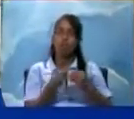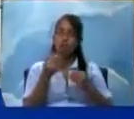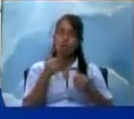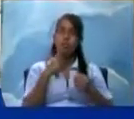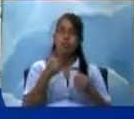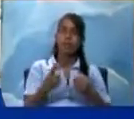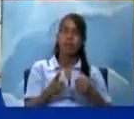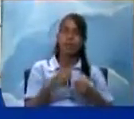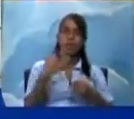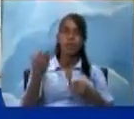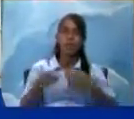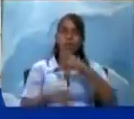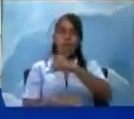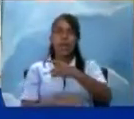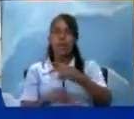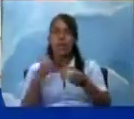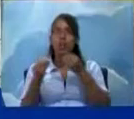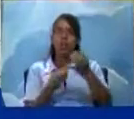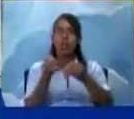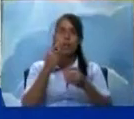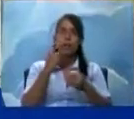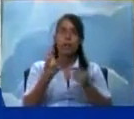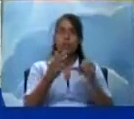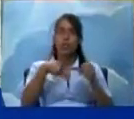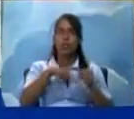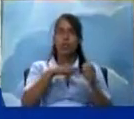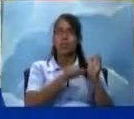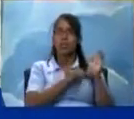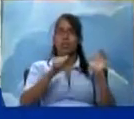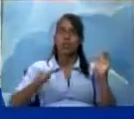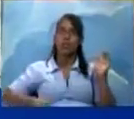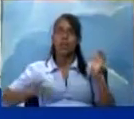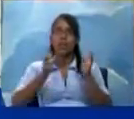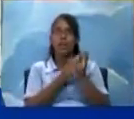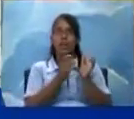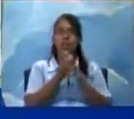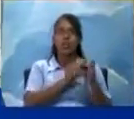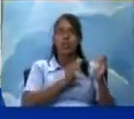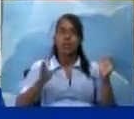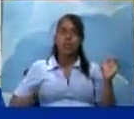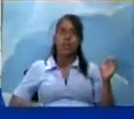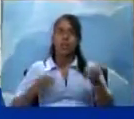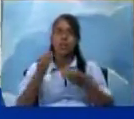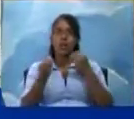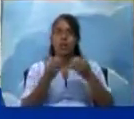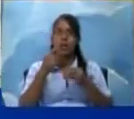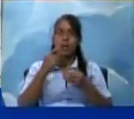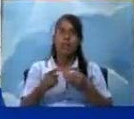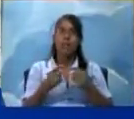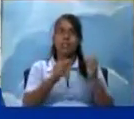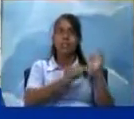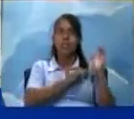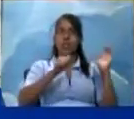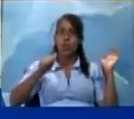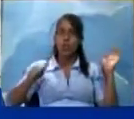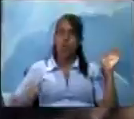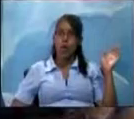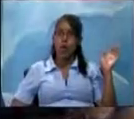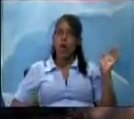van a decir los de la izquierda a nuestro Señor y Salvador Jesucristo? ¿Cómo le van a decir?